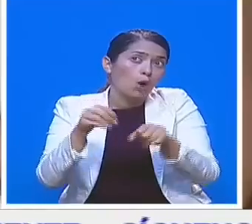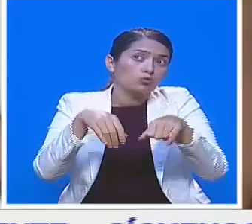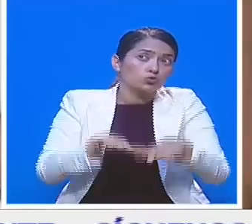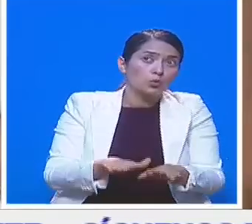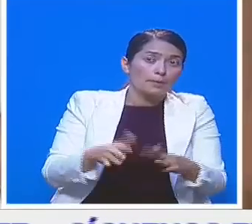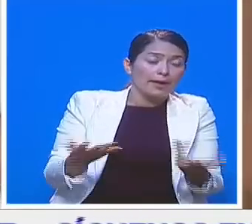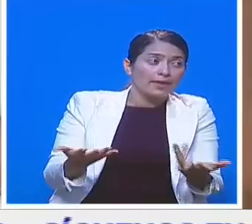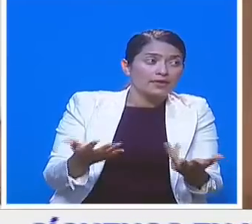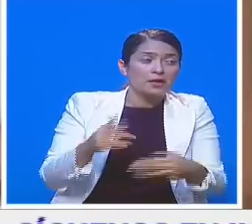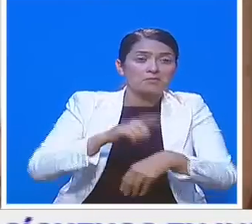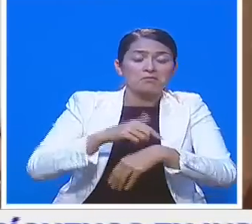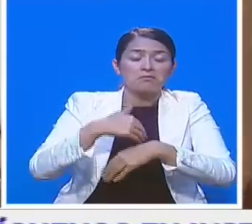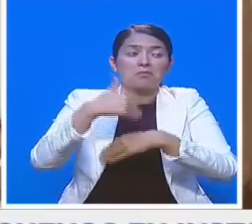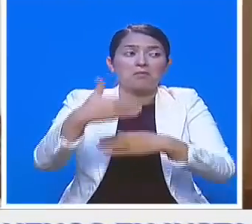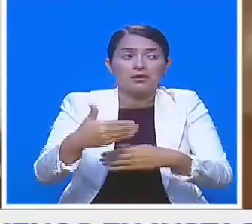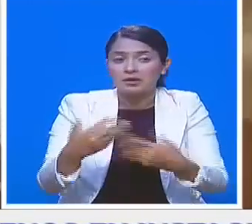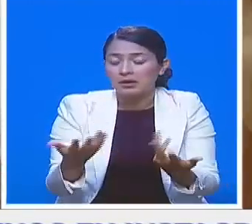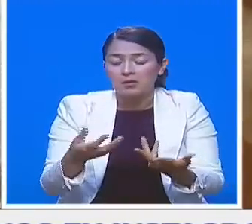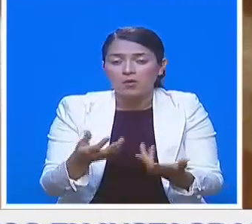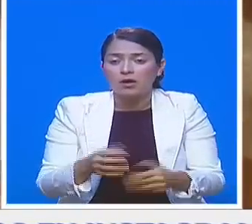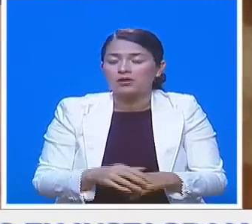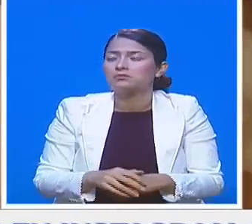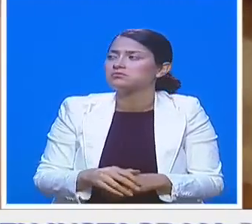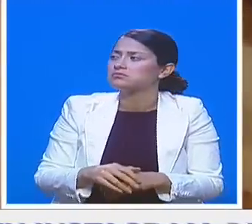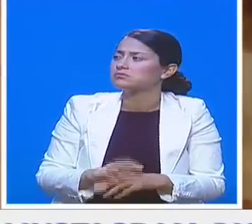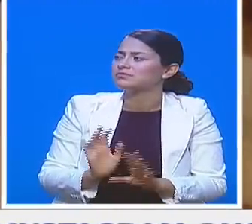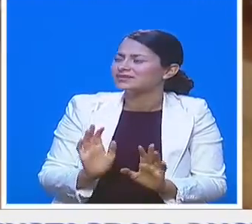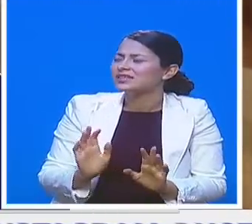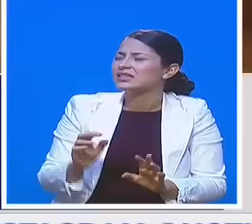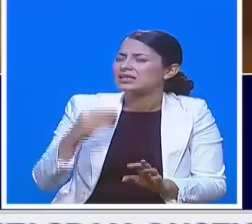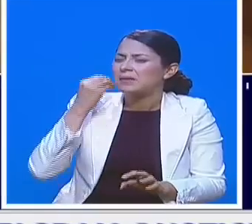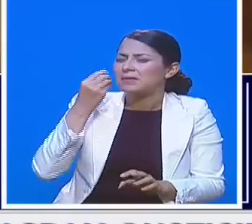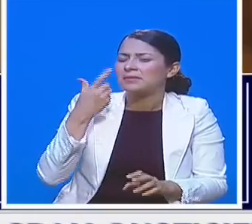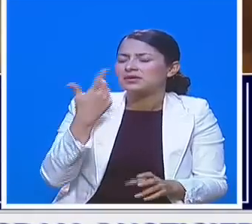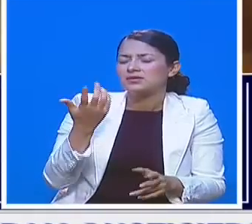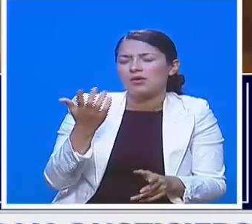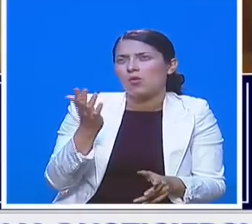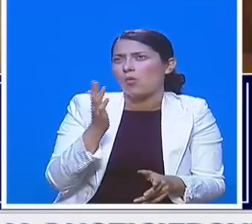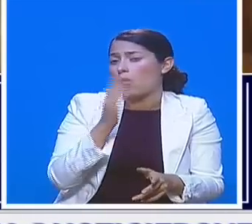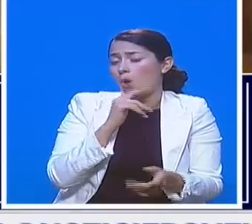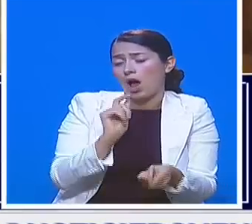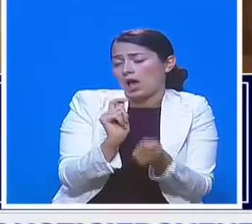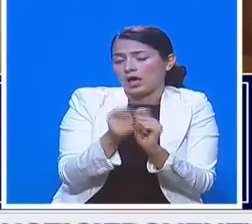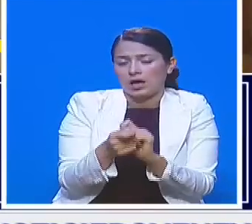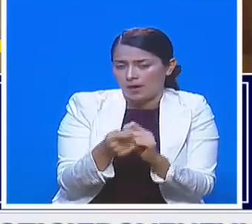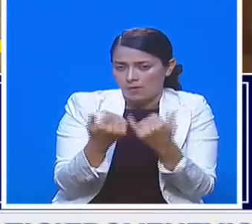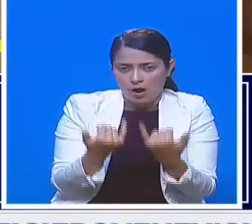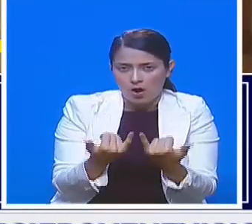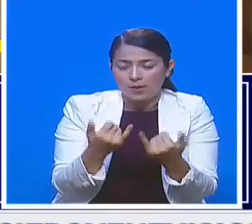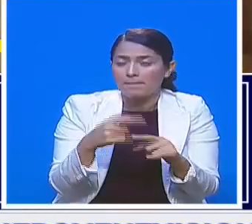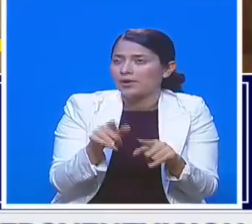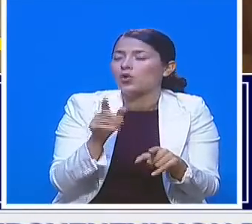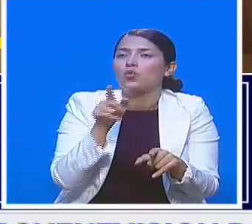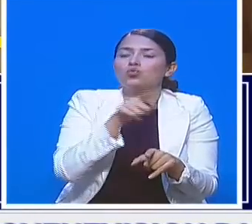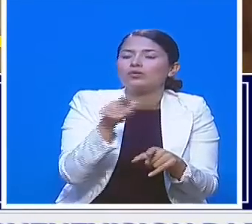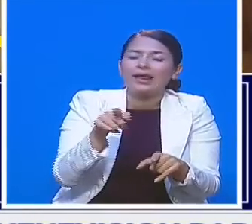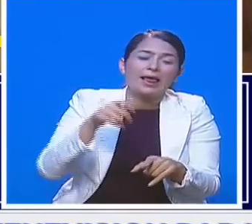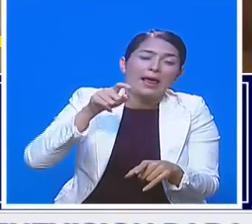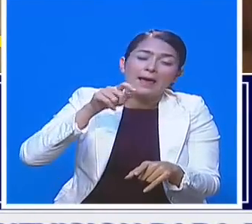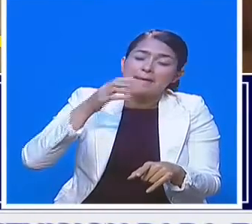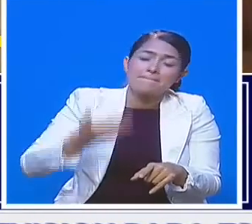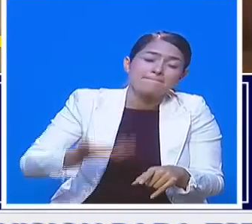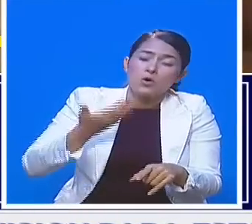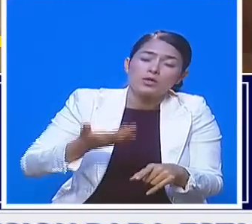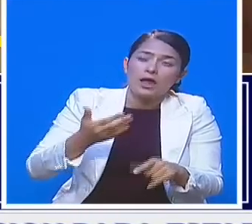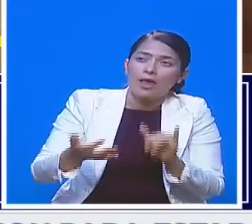quizás postergarlo para otra fecha? Hasta el momento el sistema no hay todavía ningún cambio. Sin embargo, si usted no tiene una necesidad puntual